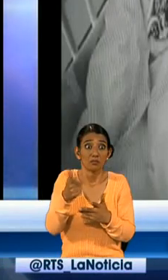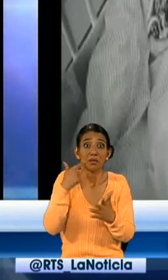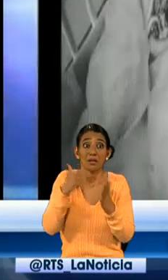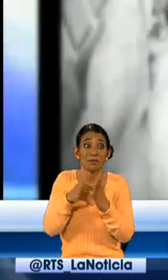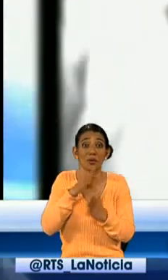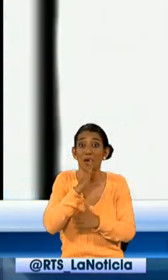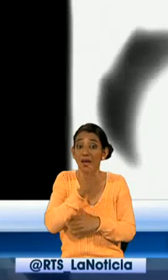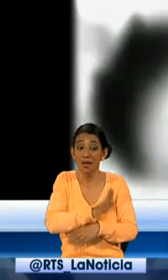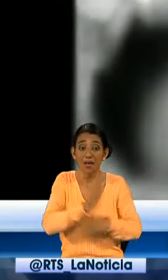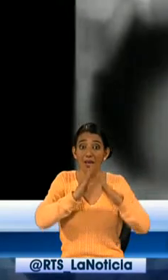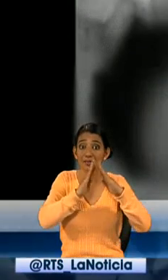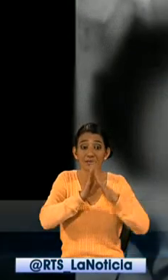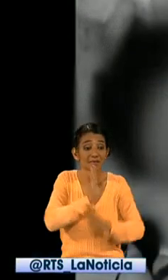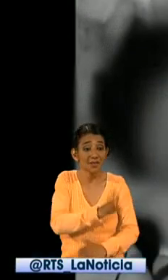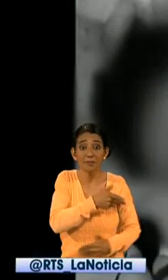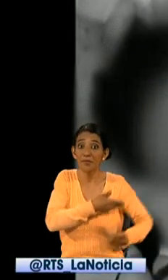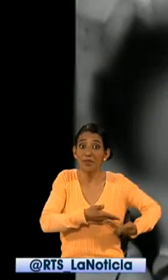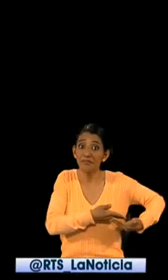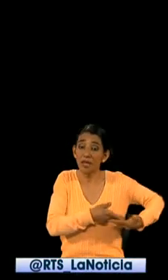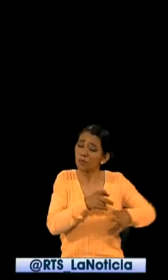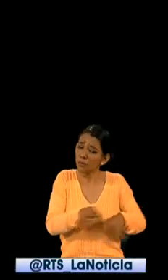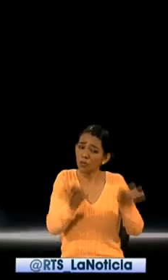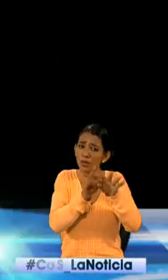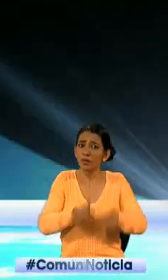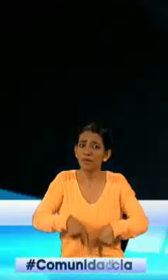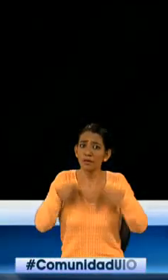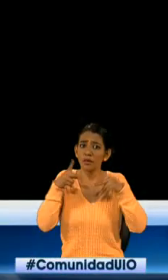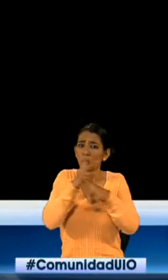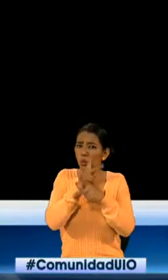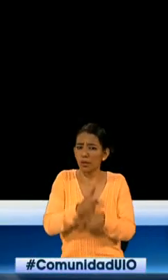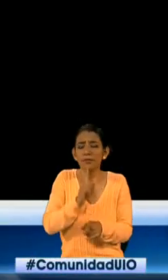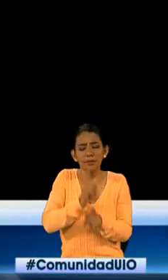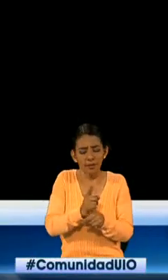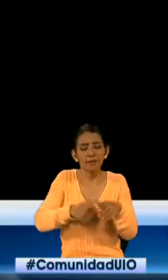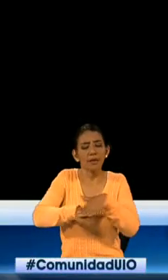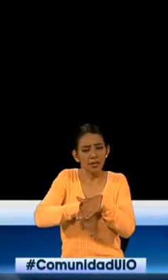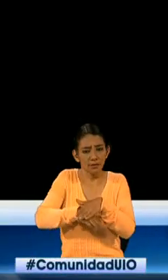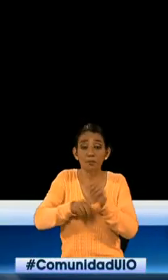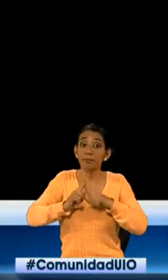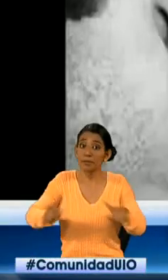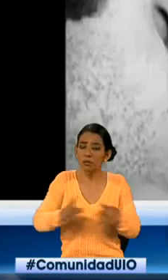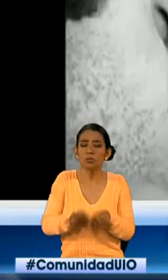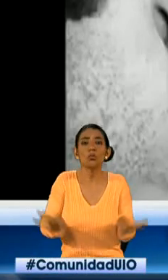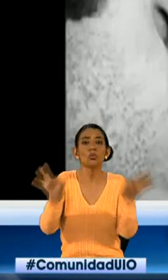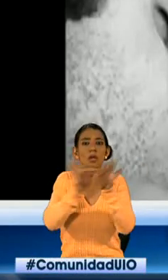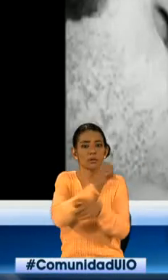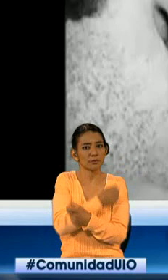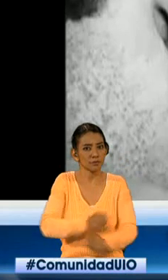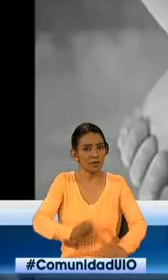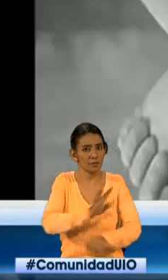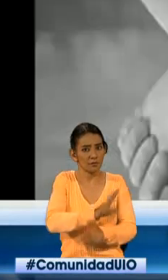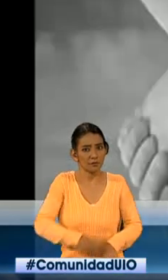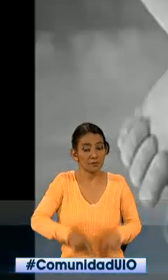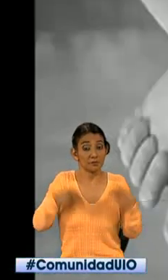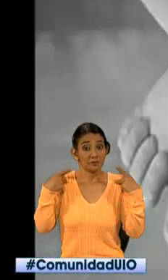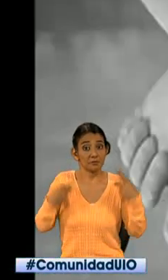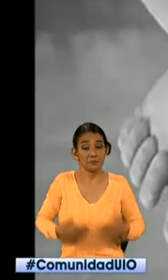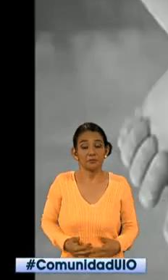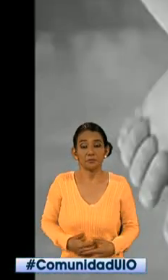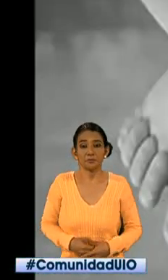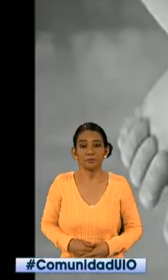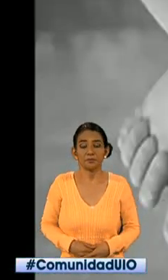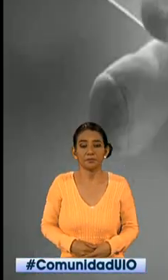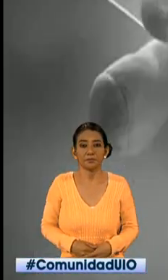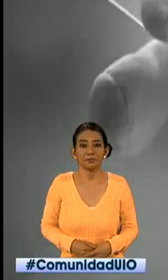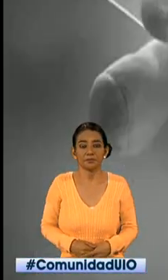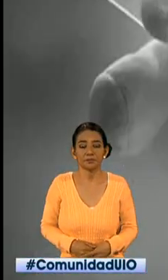hay un bebé. Información básica, pero fundamental, que puede salvar vidas. Informó Marcela